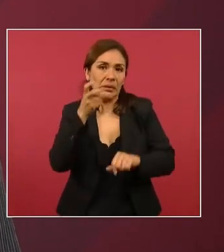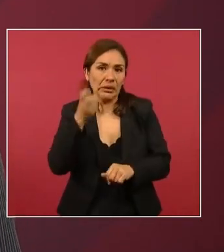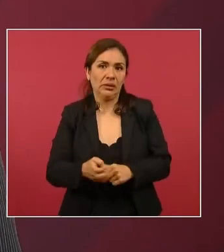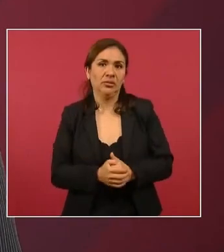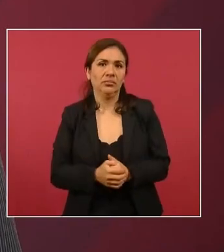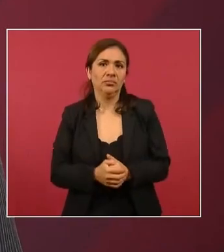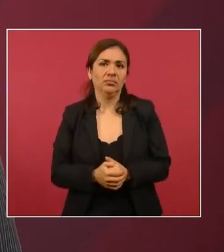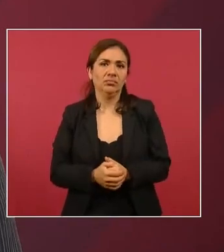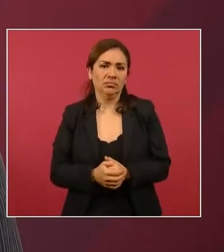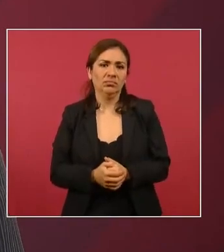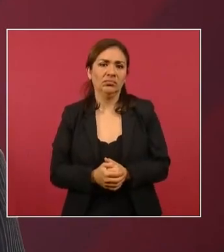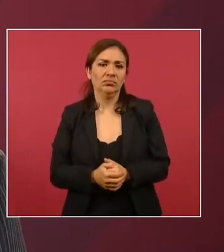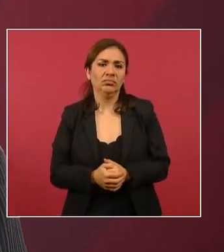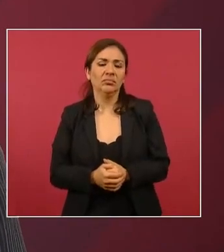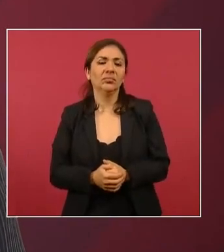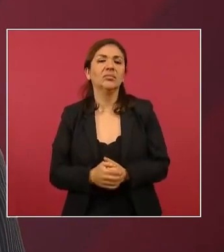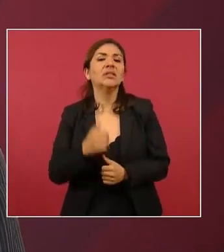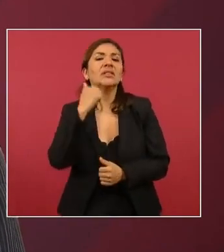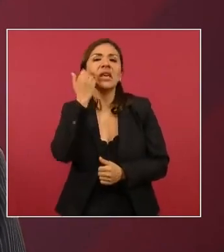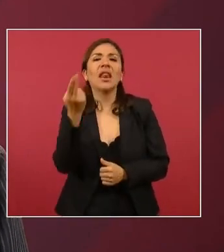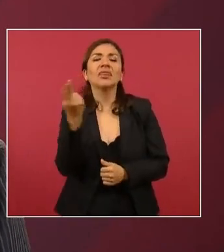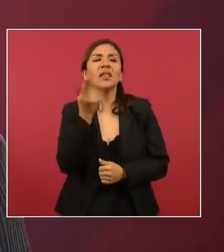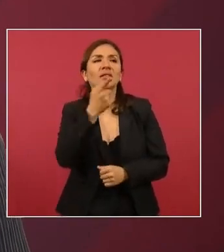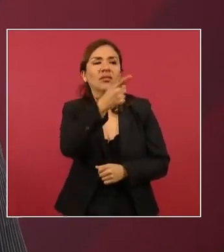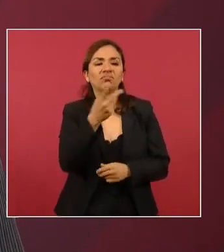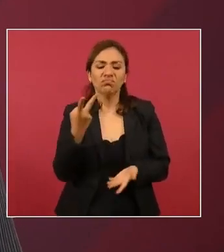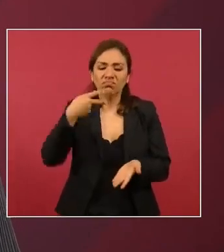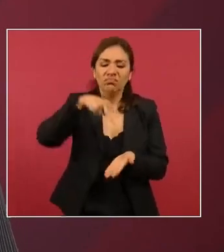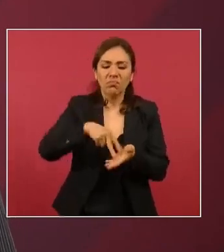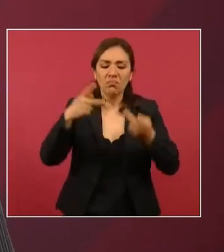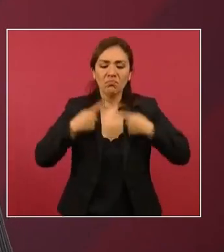de Estado, aspirar a ser hombre de nación.